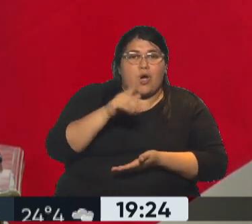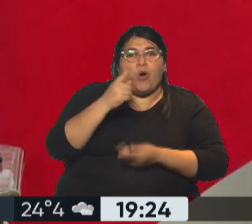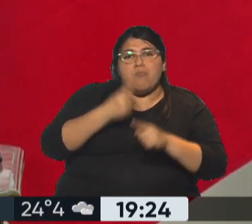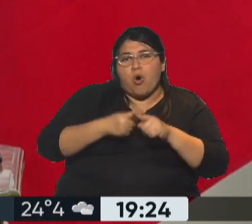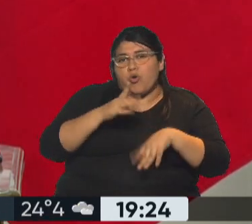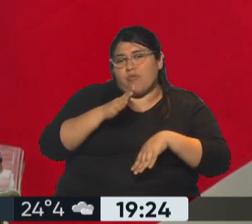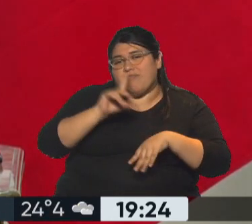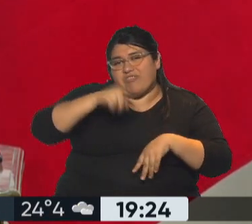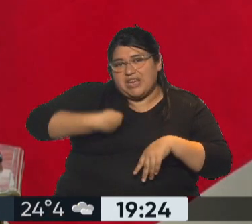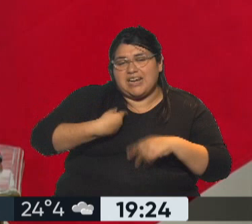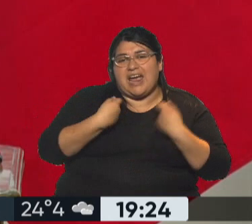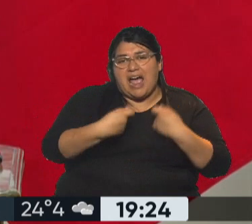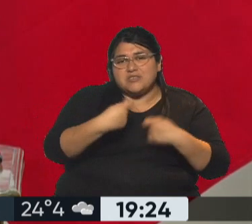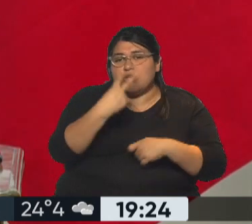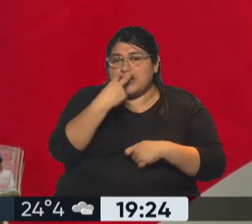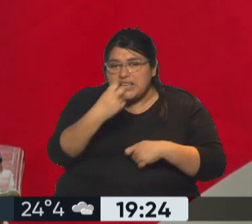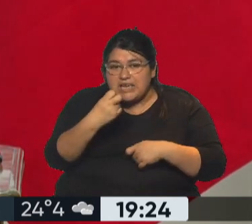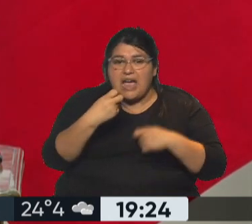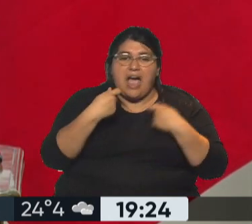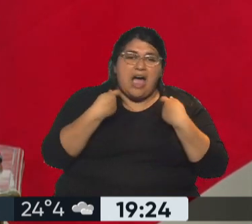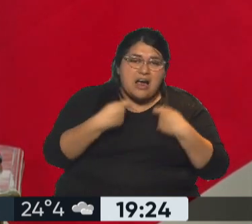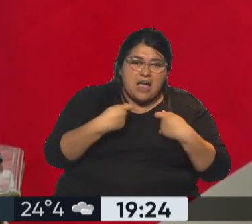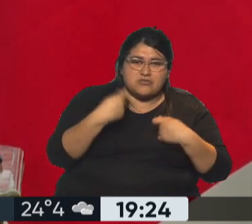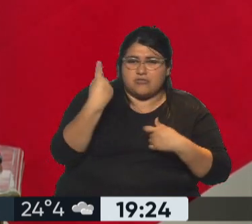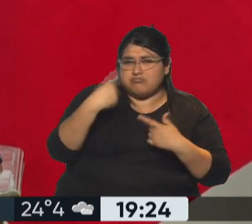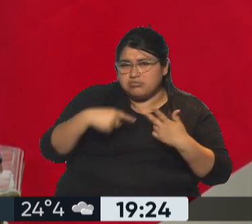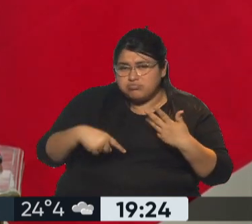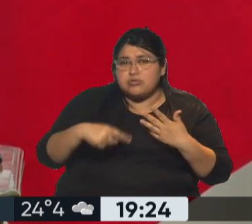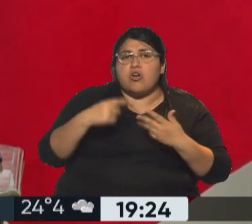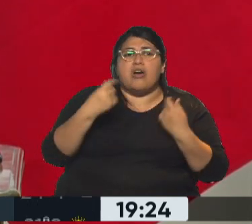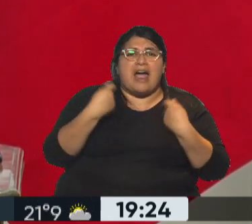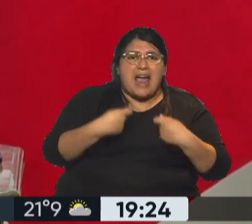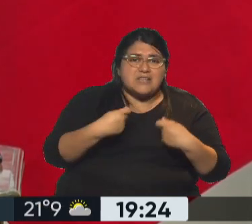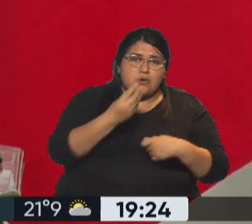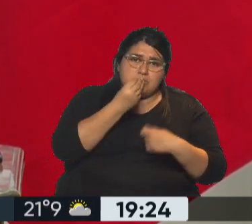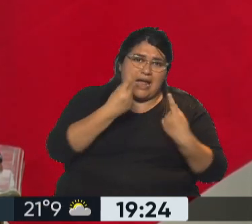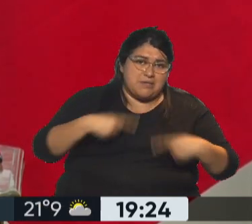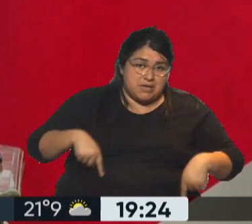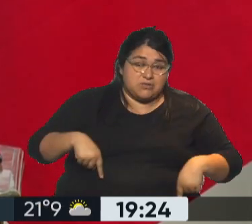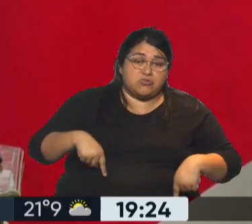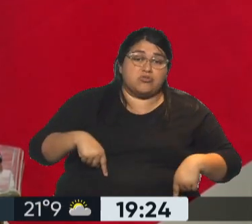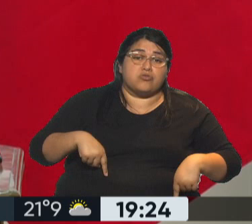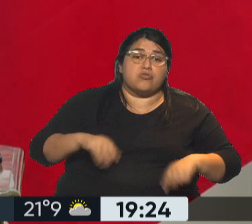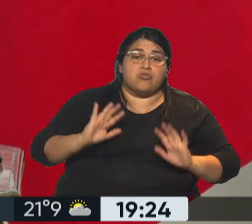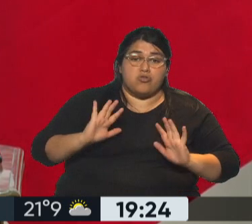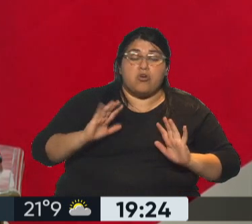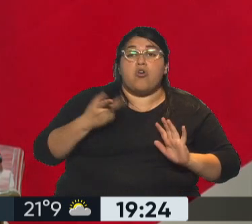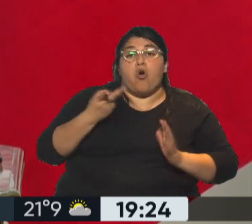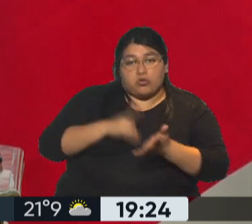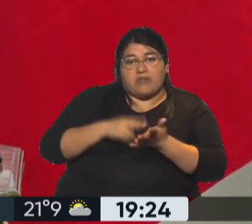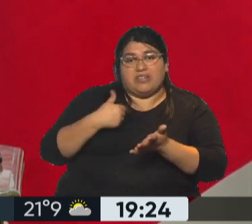como consecuencia del costo de los fertilizantes, como consecuencia del costo de los alimentos. Y le volví a